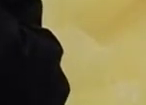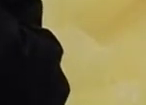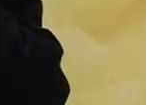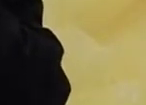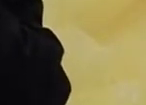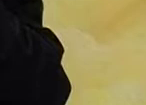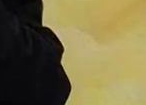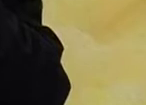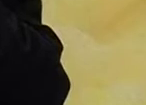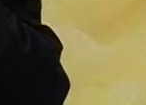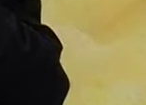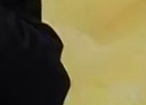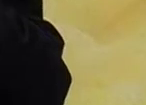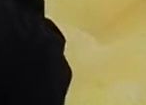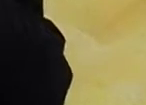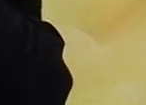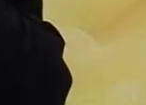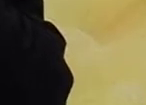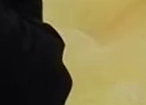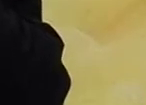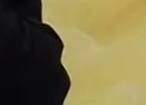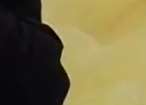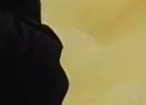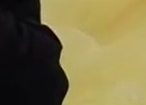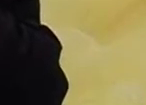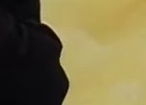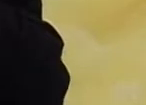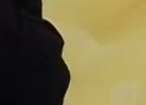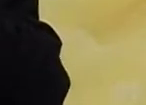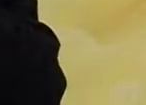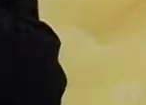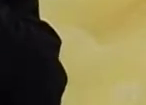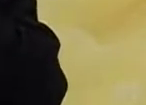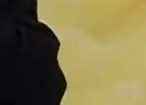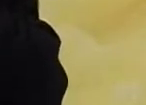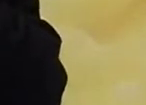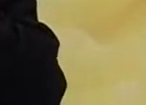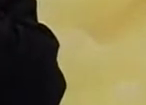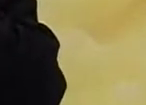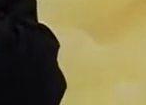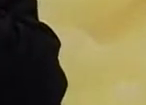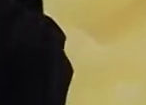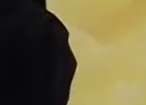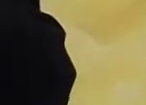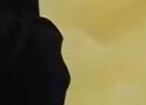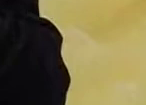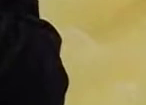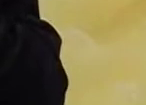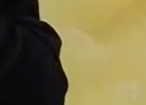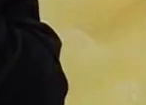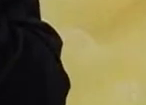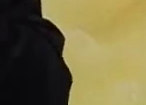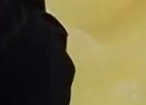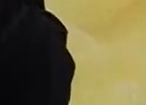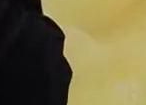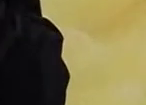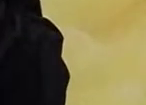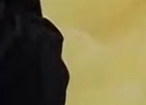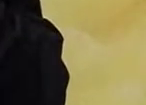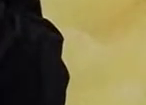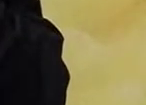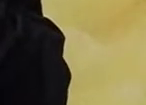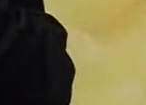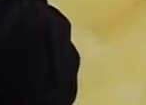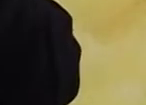seguir señor sabiendo que tú resucitaste y que tú eres un Dios que cambia y que transforma utiliza a tu siervo y a los que le